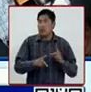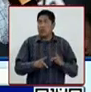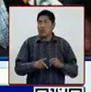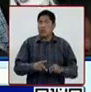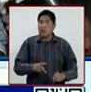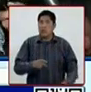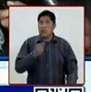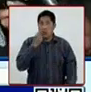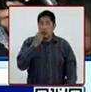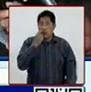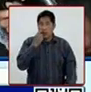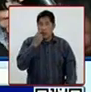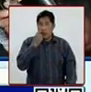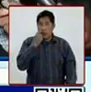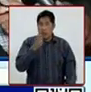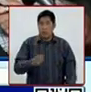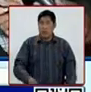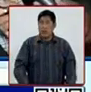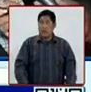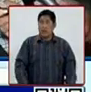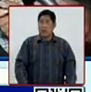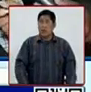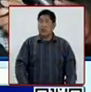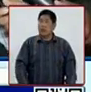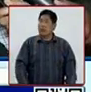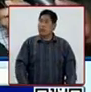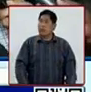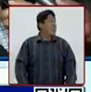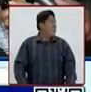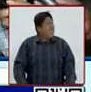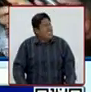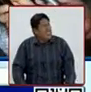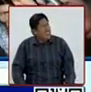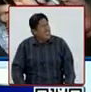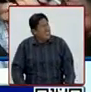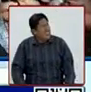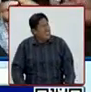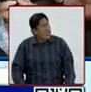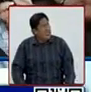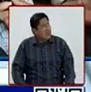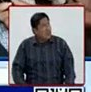y cuarto según El Vocero presidencial esperando Fernando